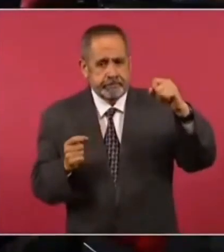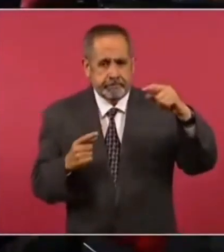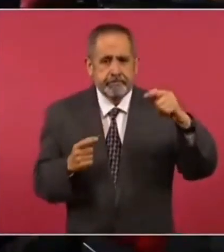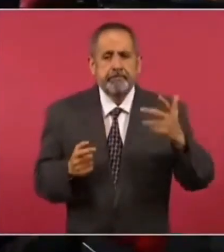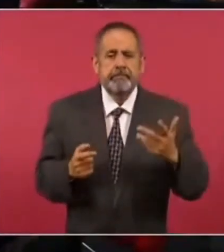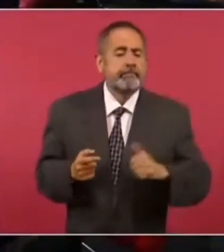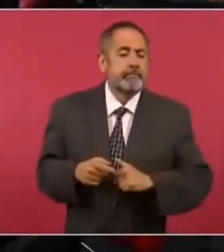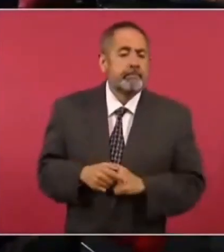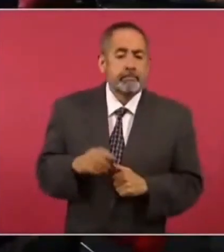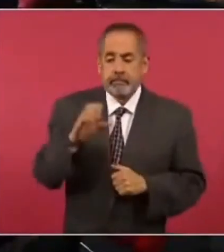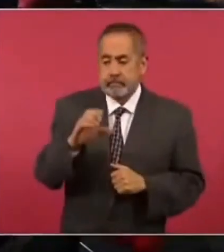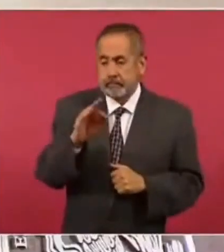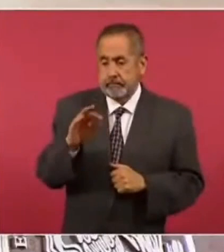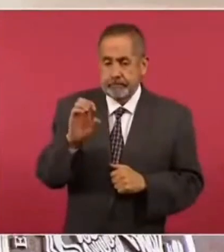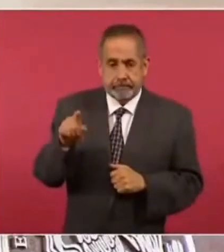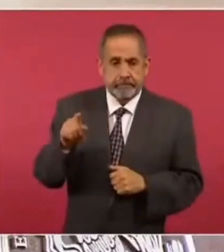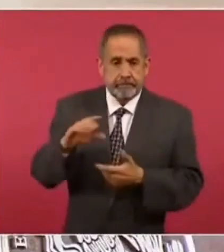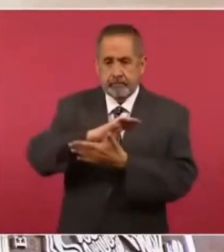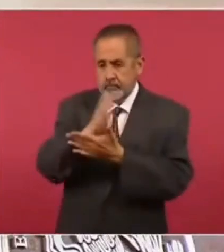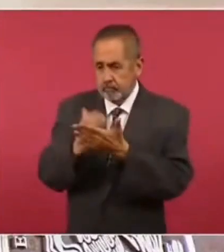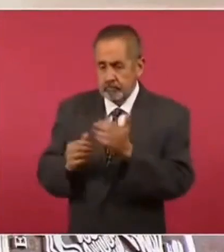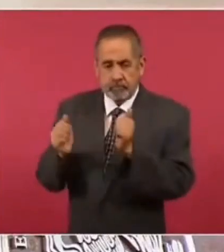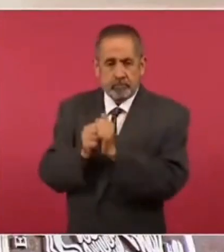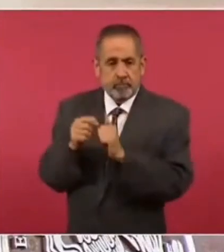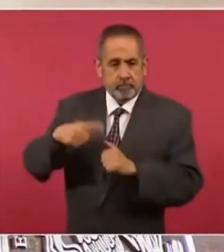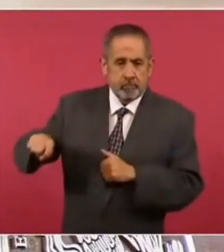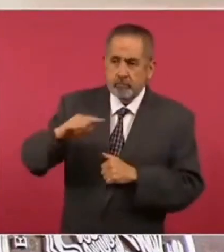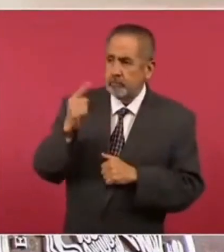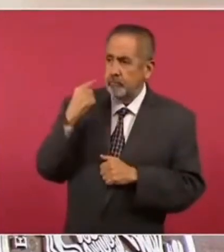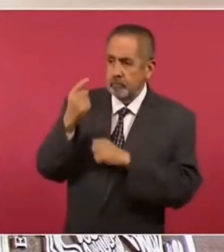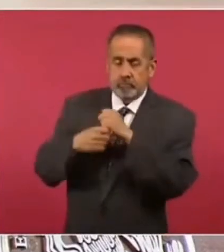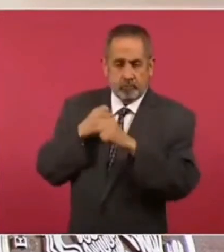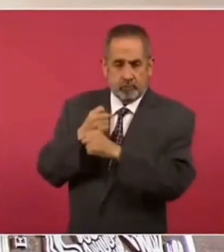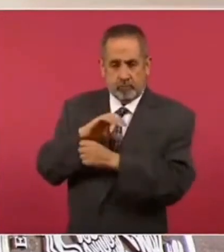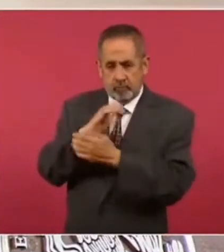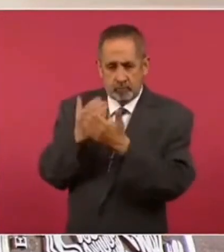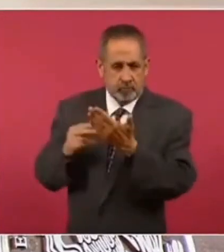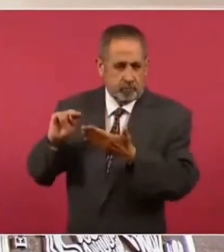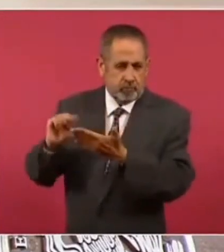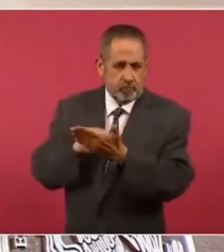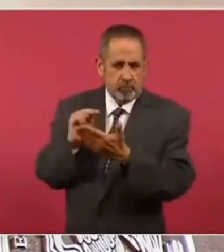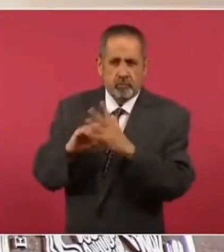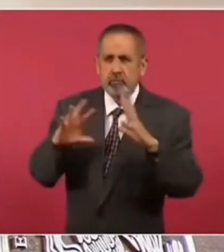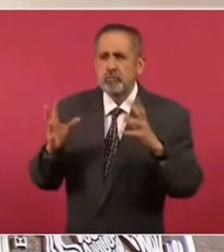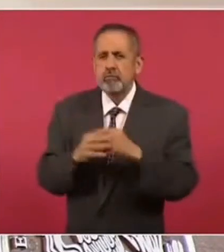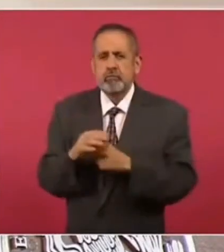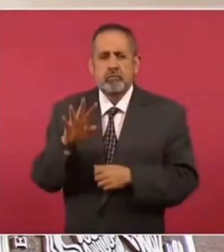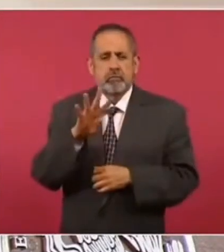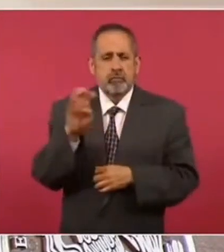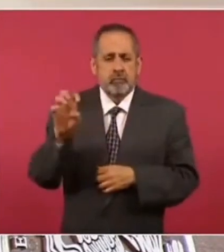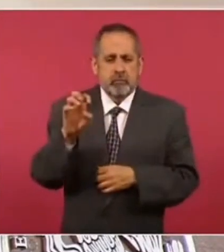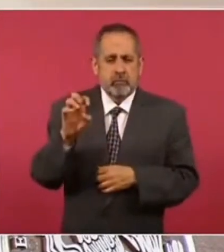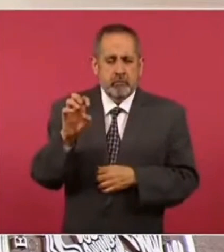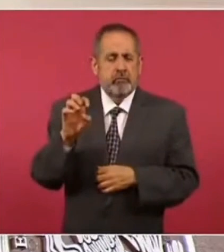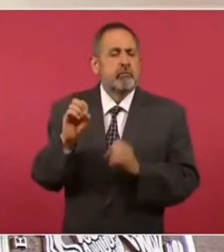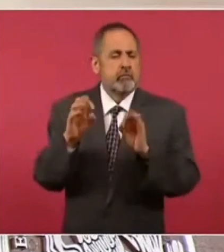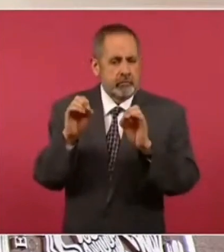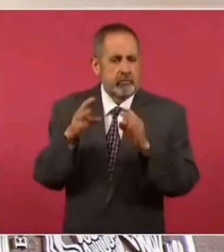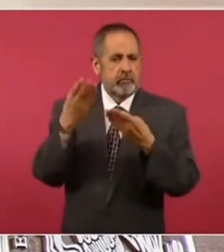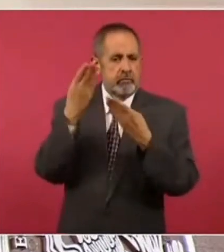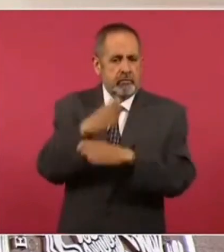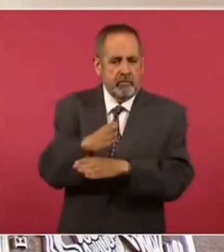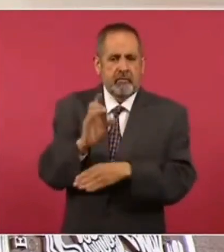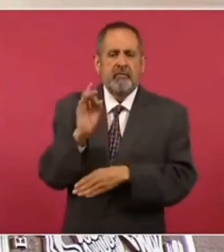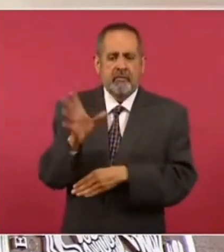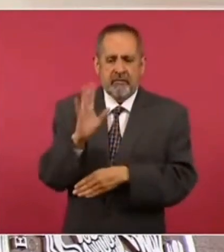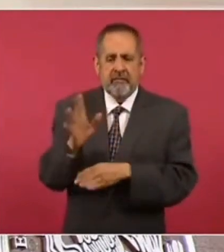Electricidad, desde que hicimos contrato con ellos a finales del año pasado, lleva alrededor de 400 sucursales ya conectadas.